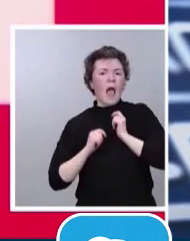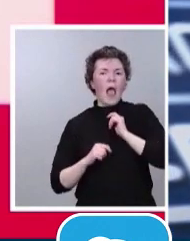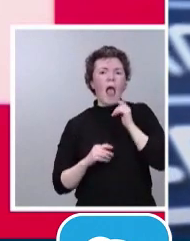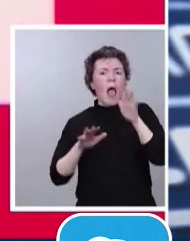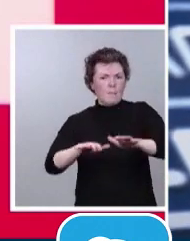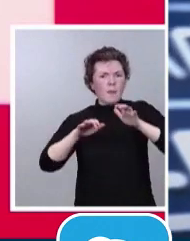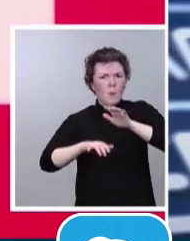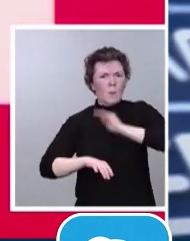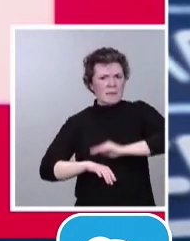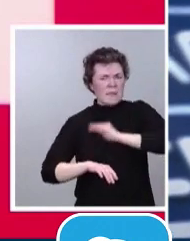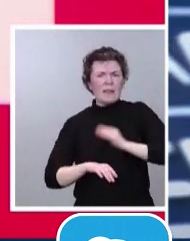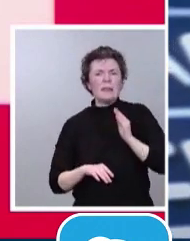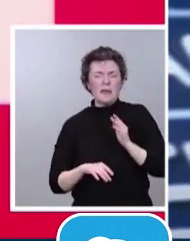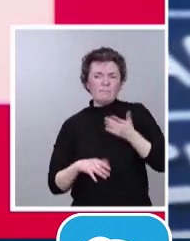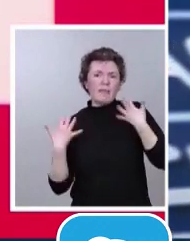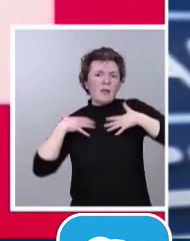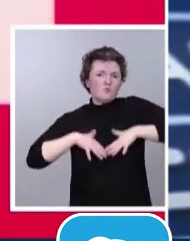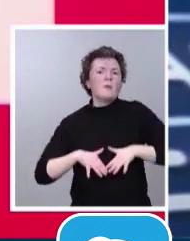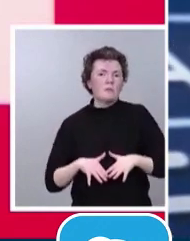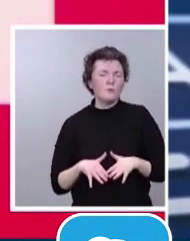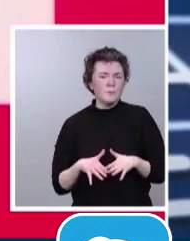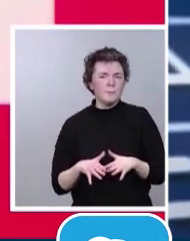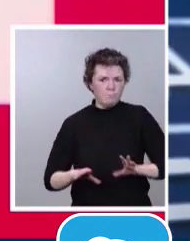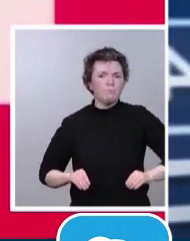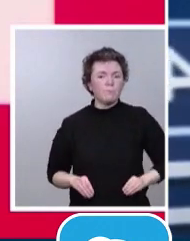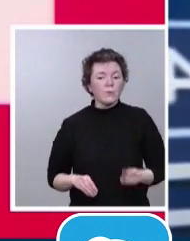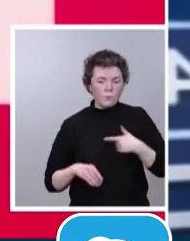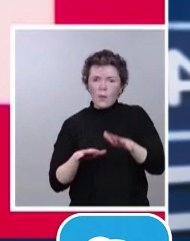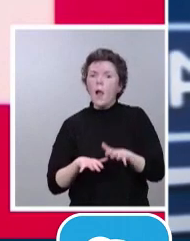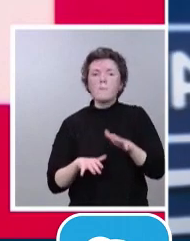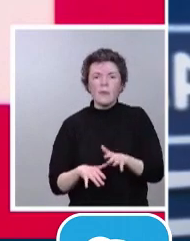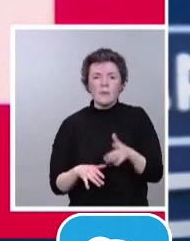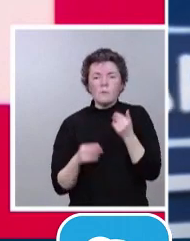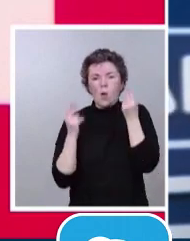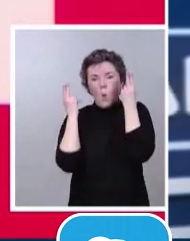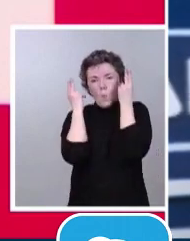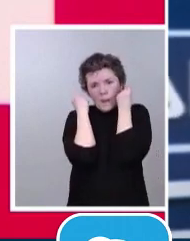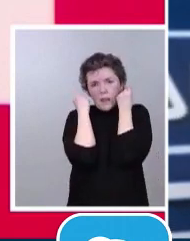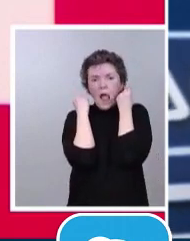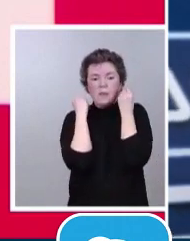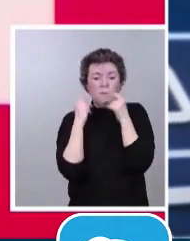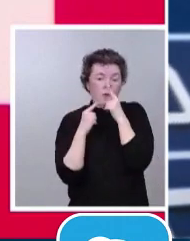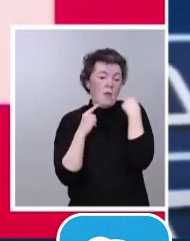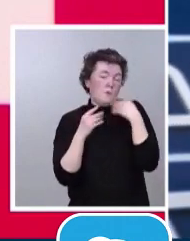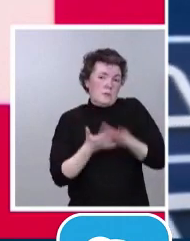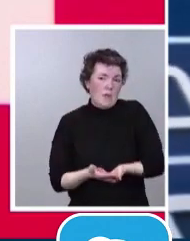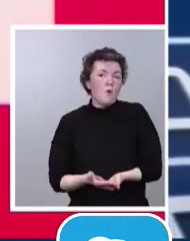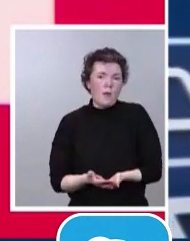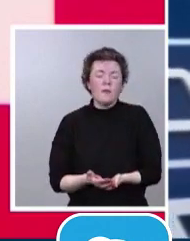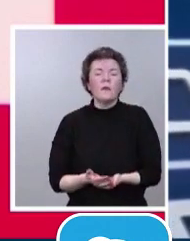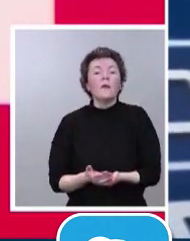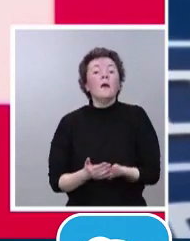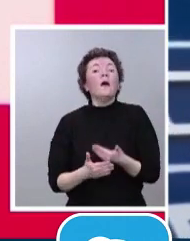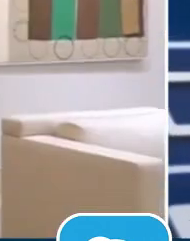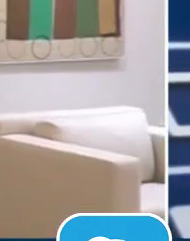de urgencia y necesidad, a publicar un texto con rango de ley sin pasar por las